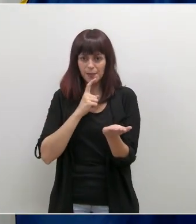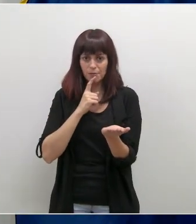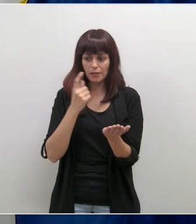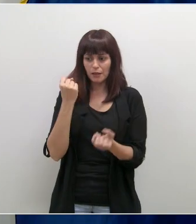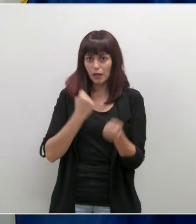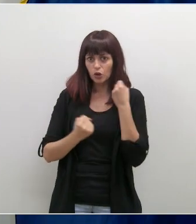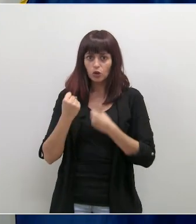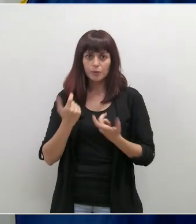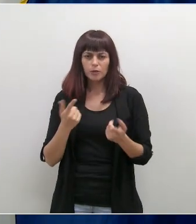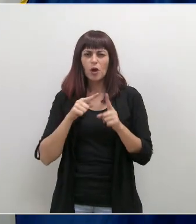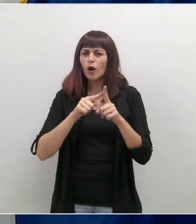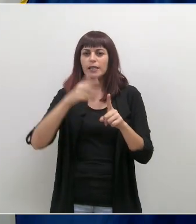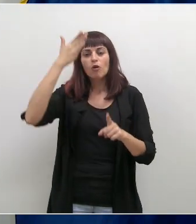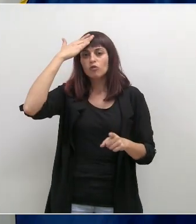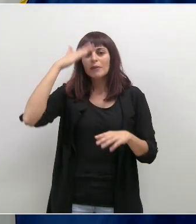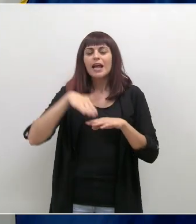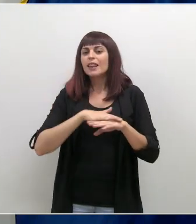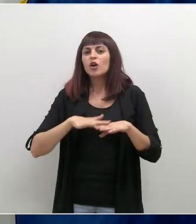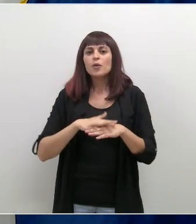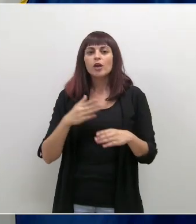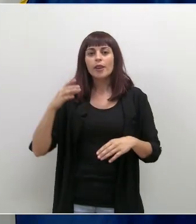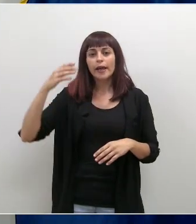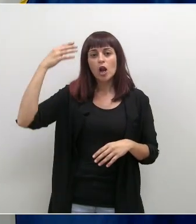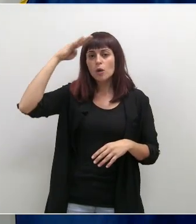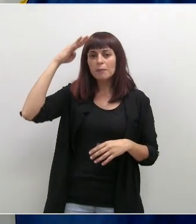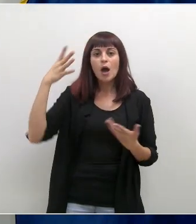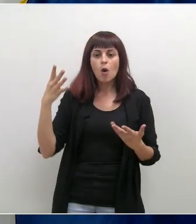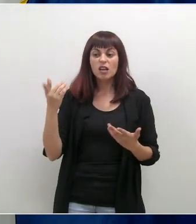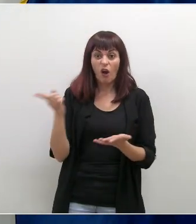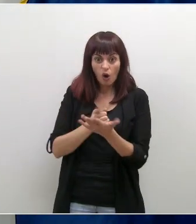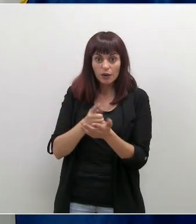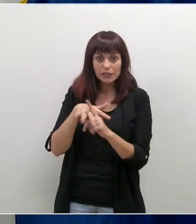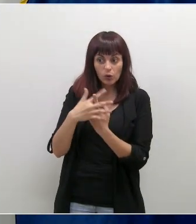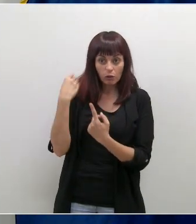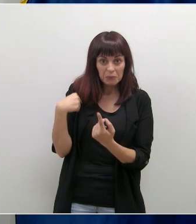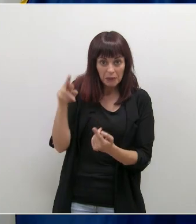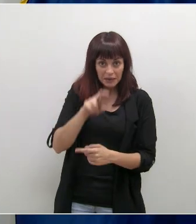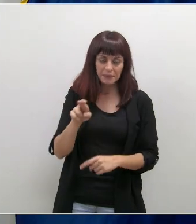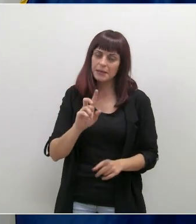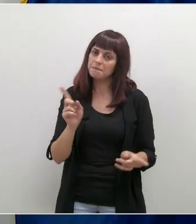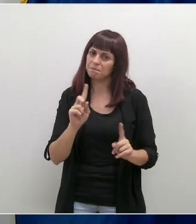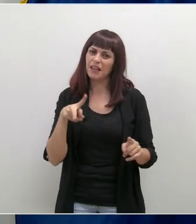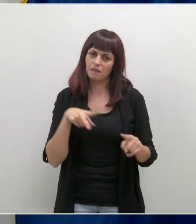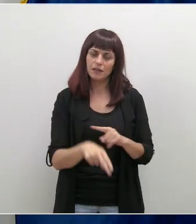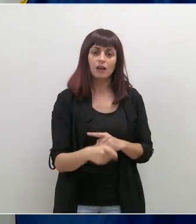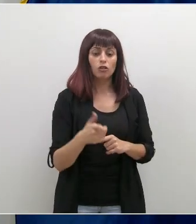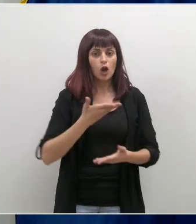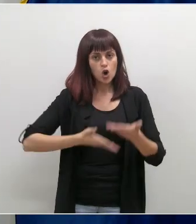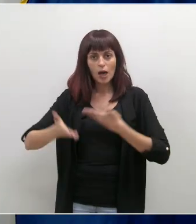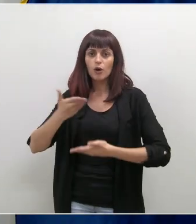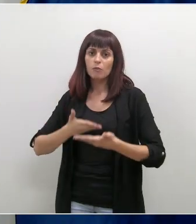económicas y el objetivo fundamental del Gobierno de Fernando López Miras es impedir que eso vuelva a suceder. Por tanto, como digo, colaboramos con el Estado